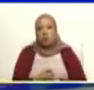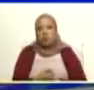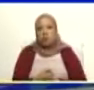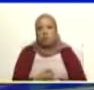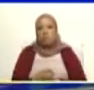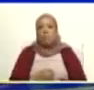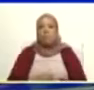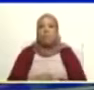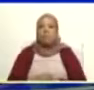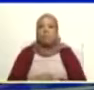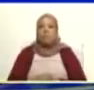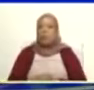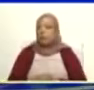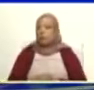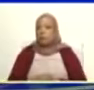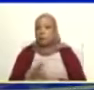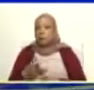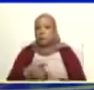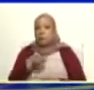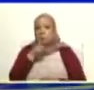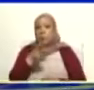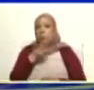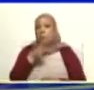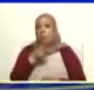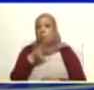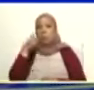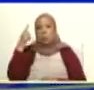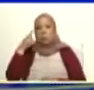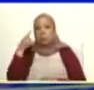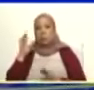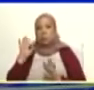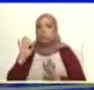de diciembre. ¿Están locos? Claro que están locos.